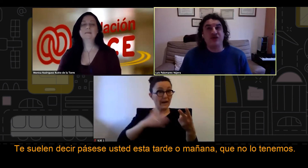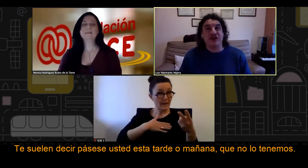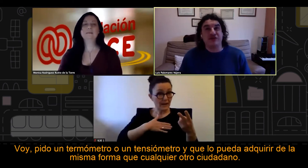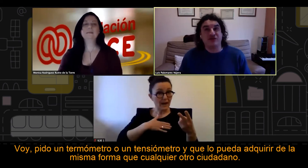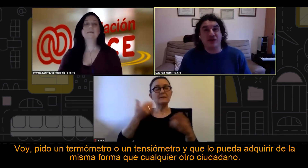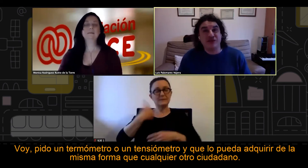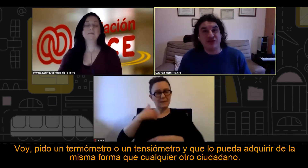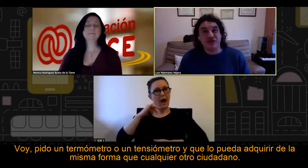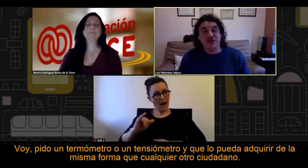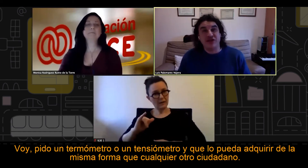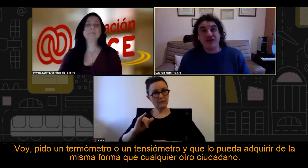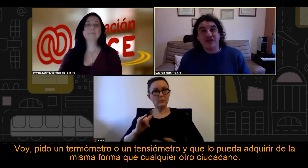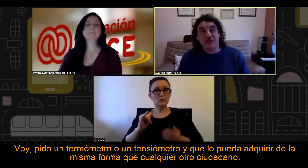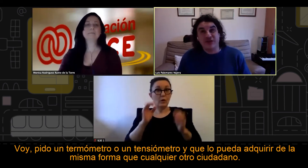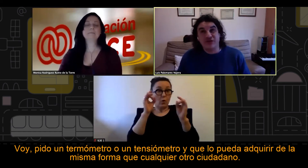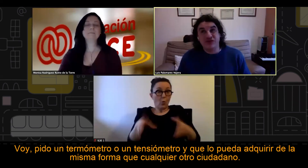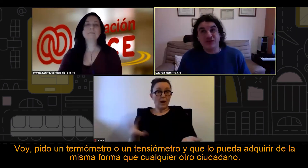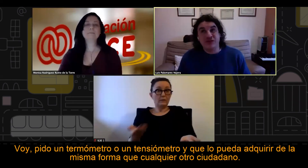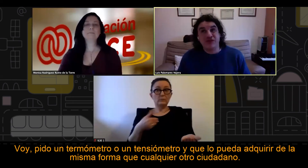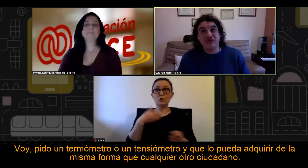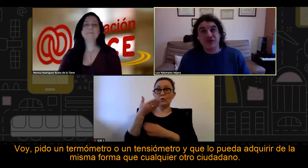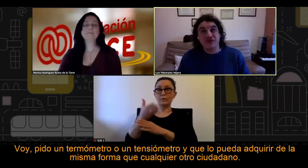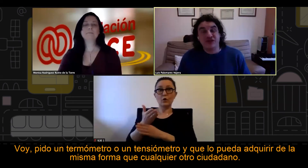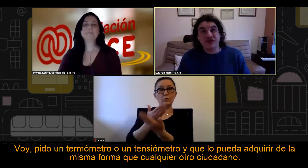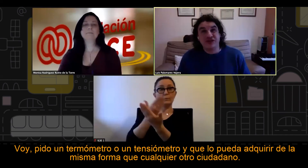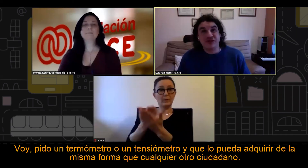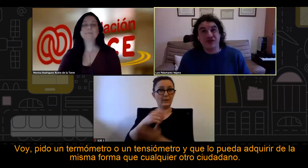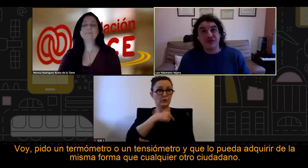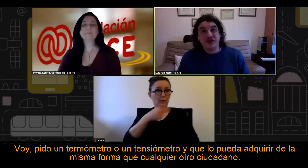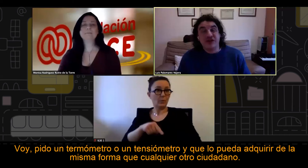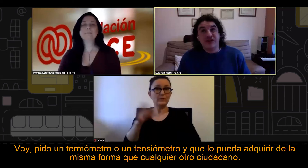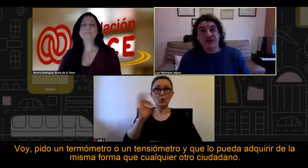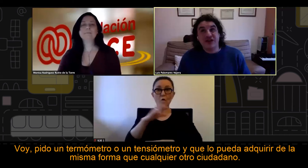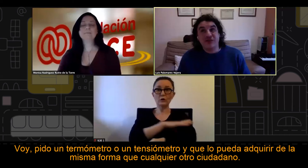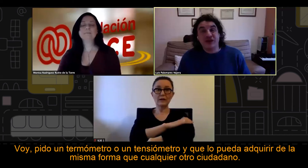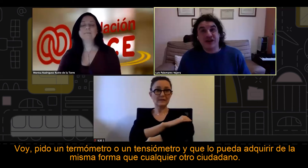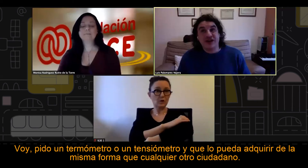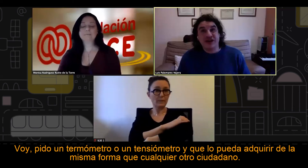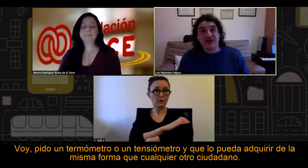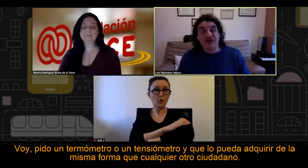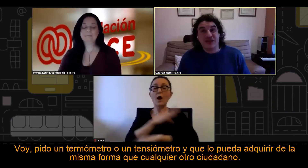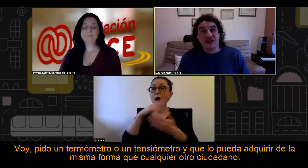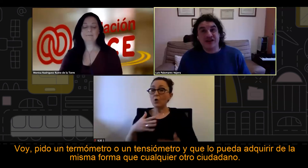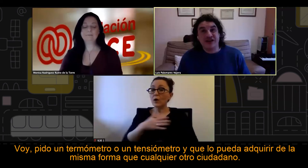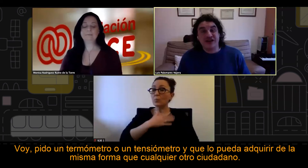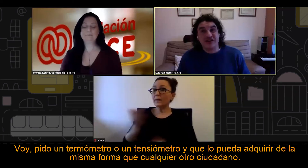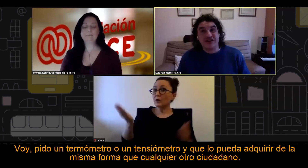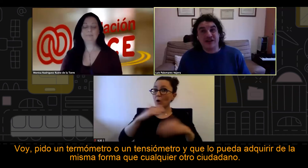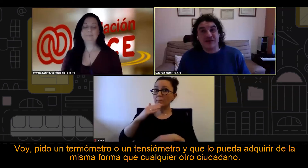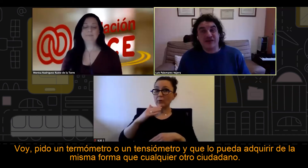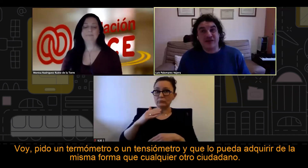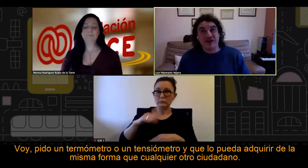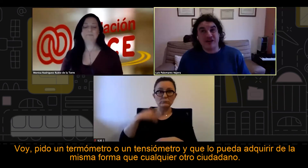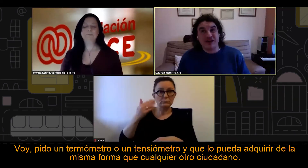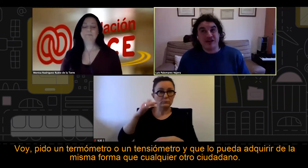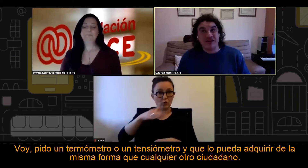lo tenemos. Bueno, pues yo voy, pido un termómetro, pido un tensiómetro y que lo pueda adquirir de la misma